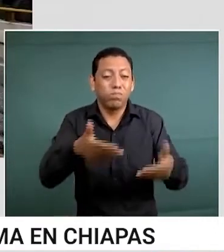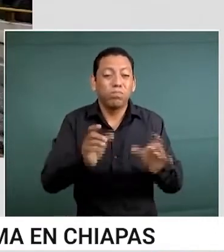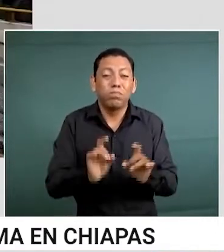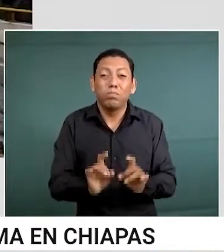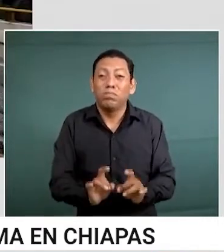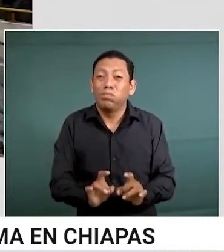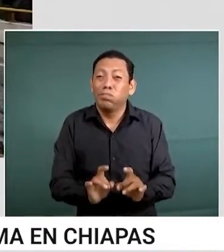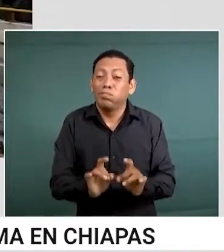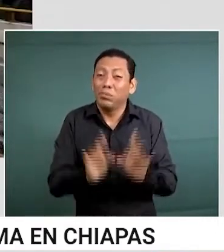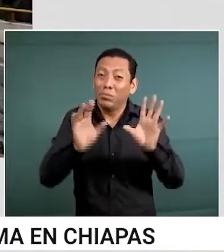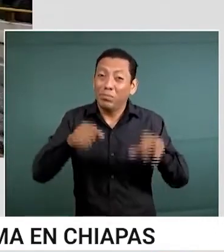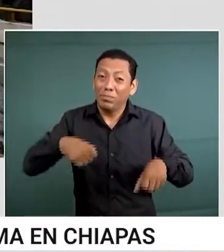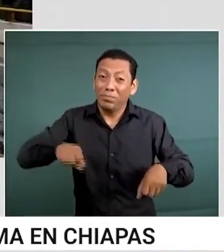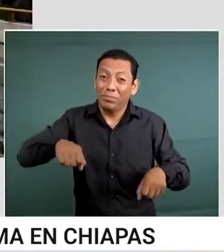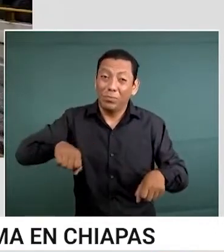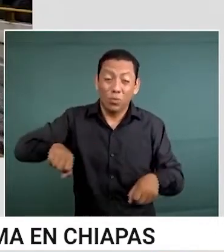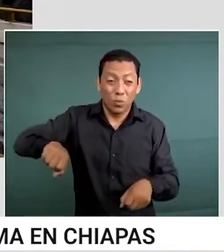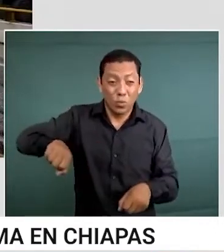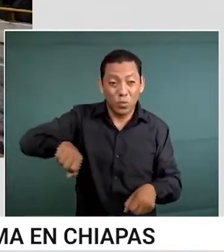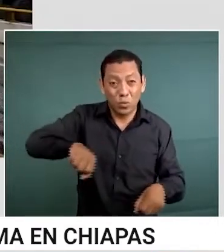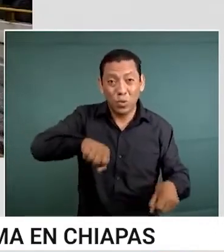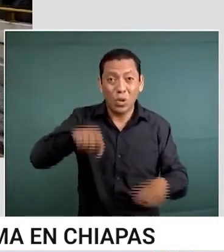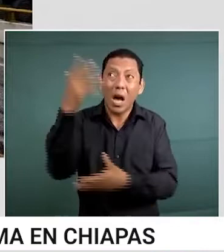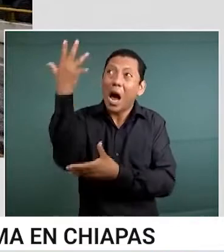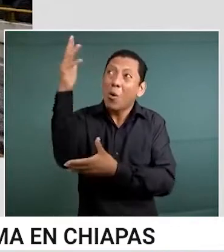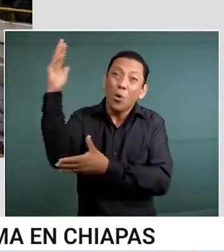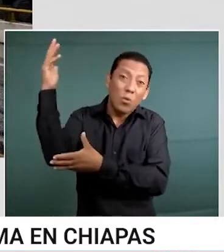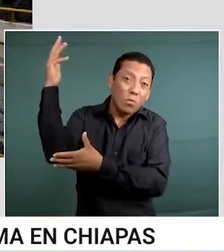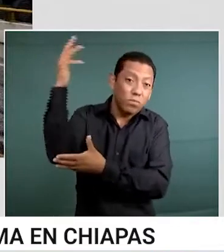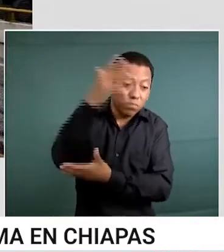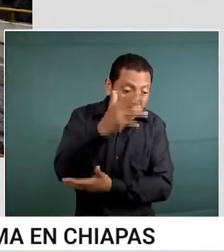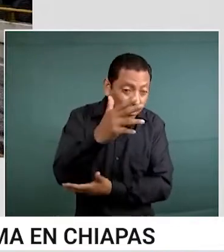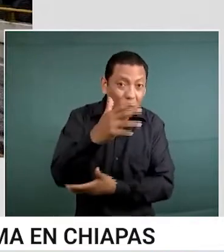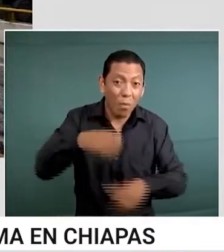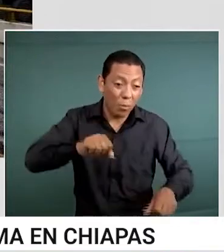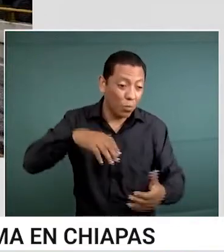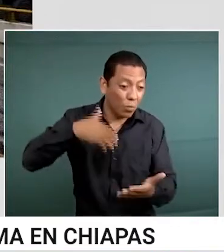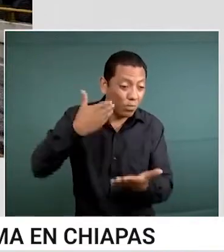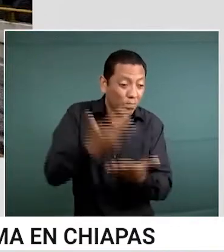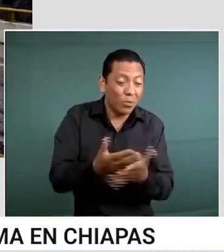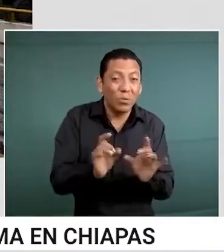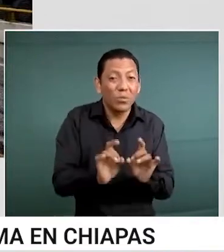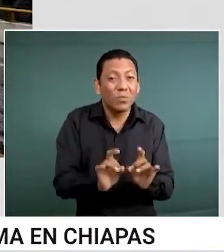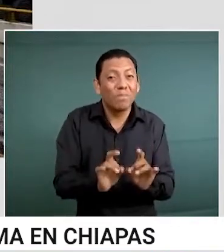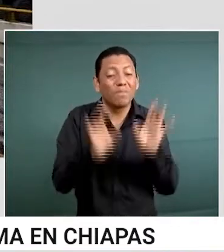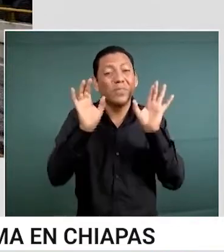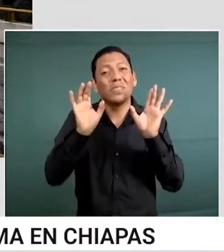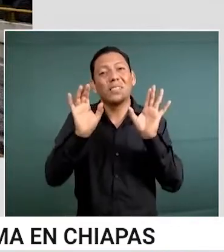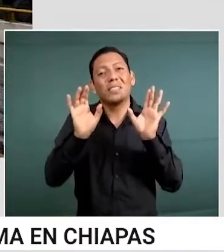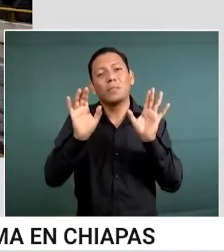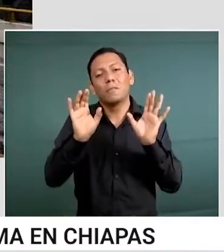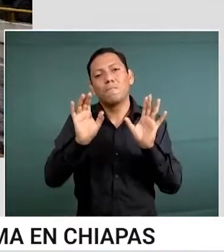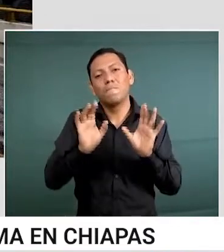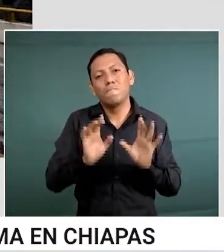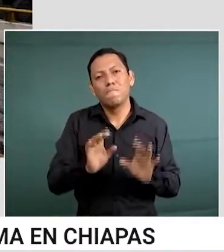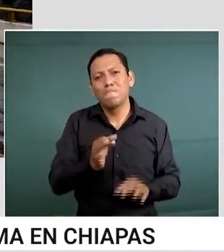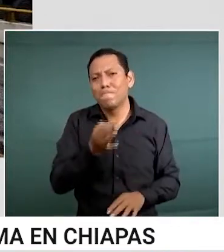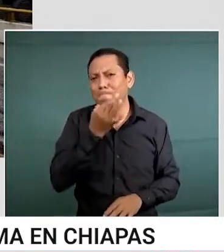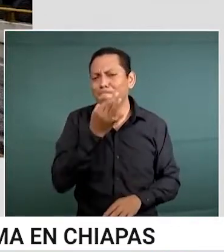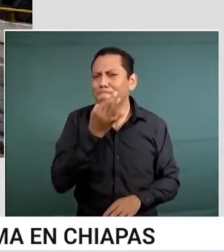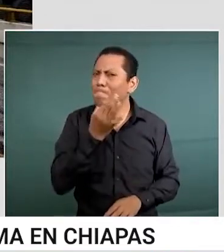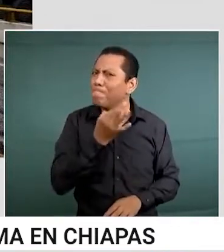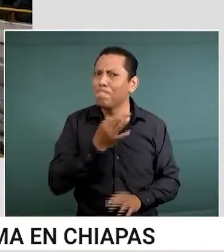cuando va transitando cae un árbol sobre su bicicleta, su motocicleta, y pierde en ese